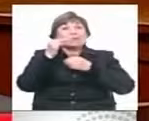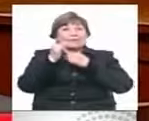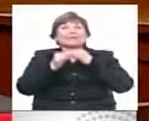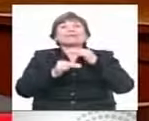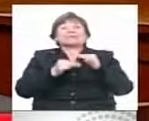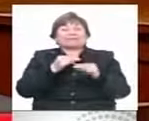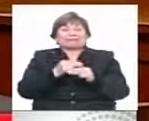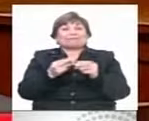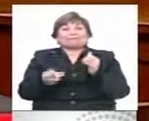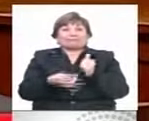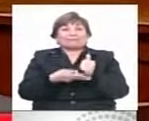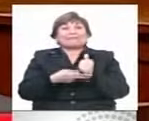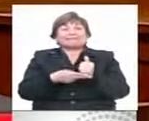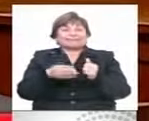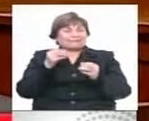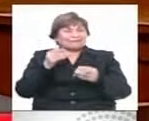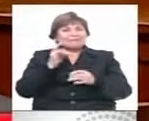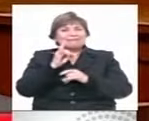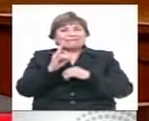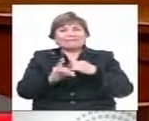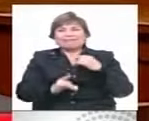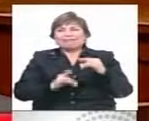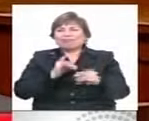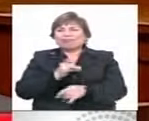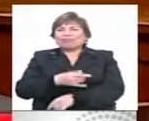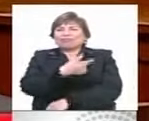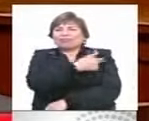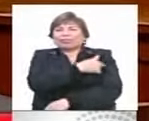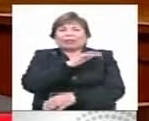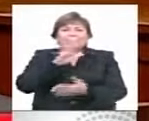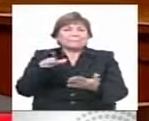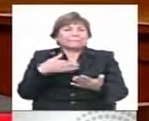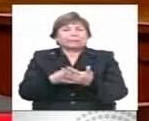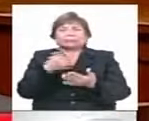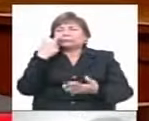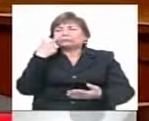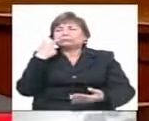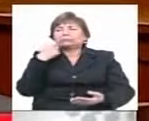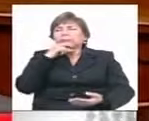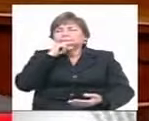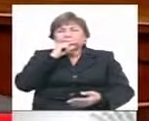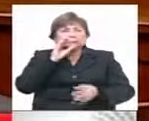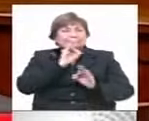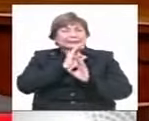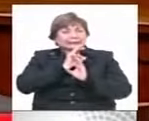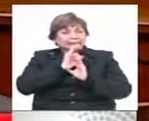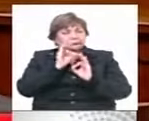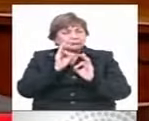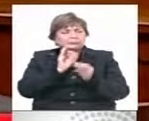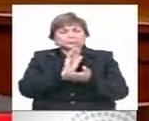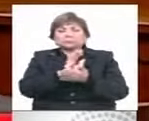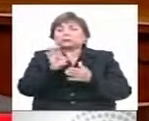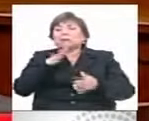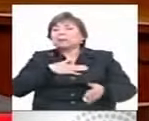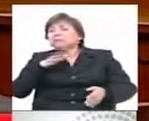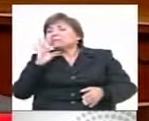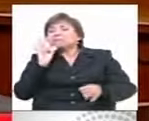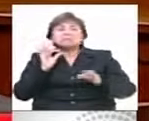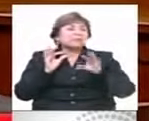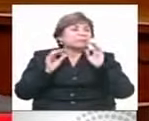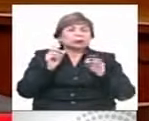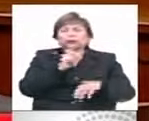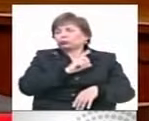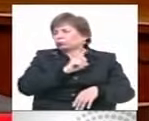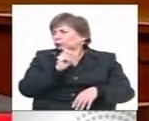para garantizar el acceso universal a las vacunas para todos y todas, sin discriminación ni privilegios.